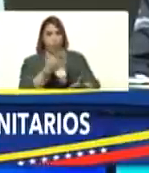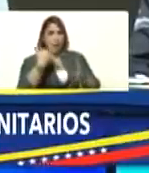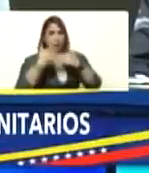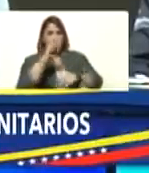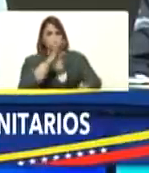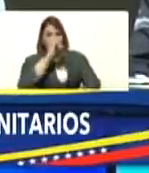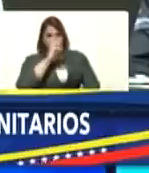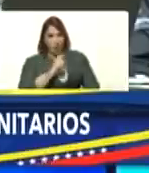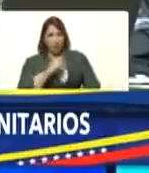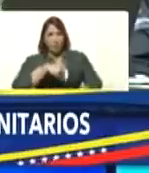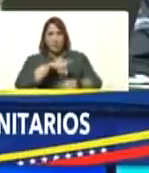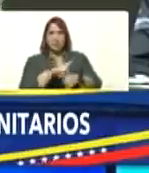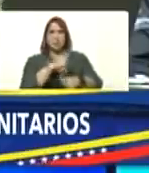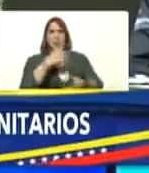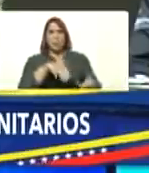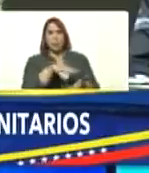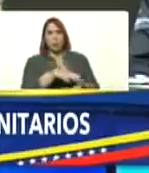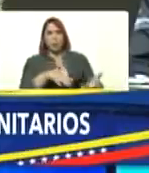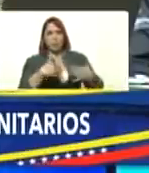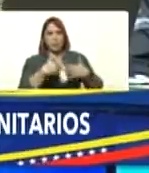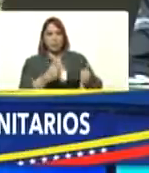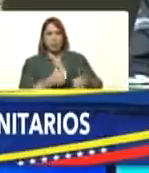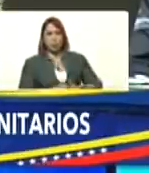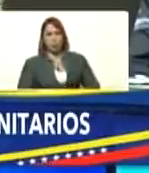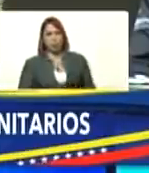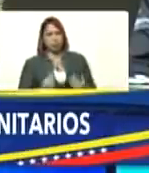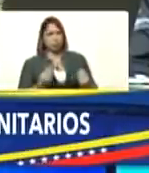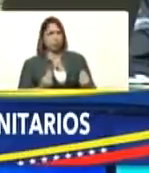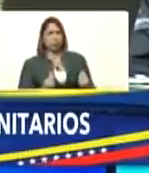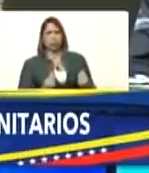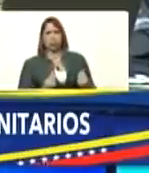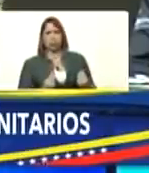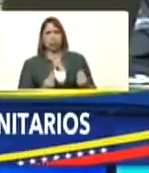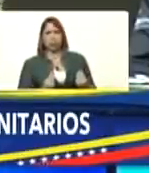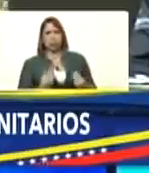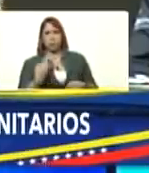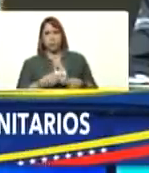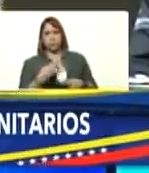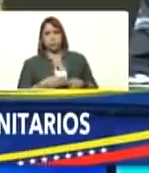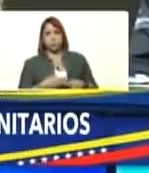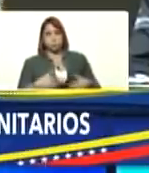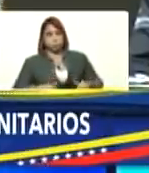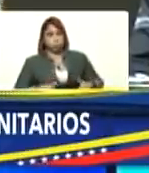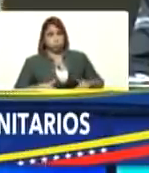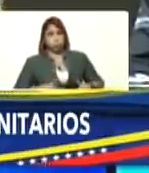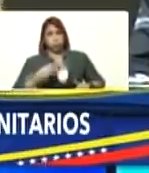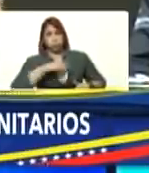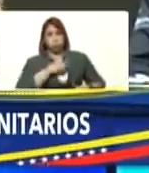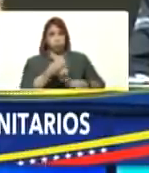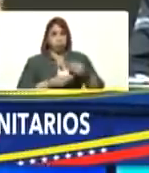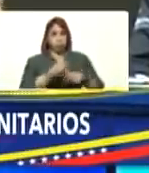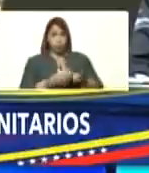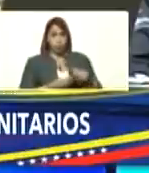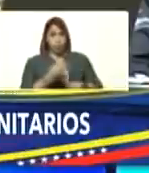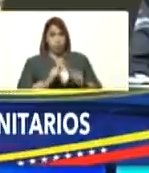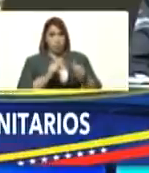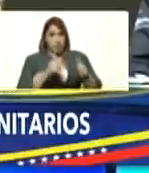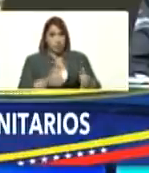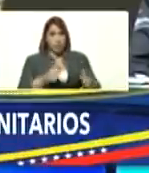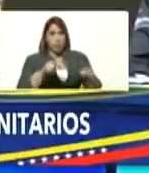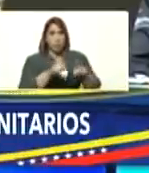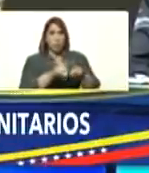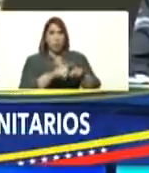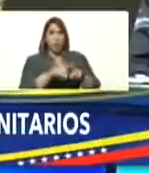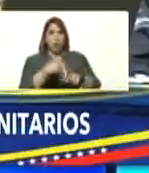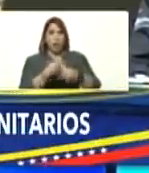el principal problema era la seguridad. Y el esfuerzo que intentamos hacer al principio se parece un poco a